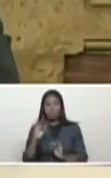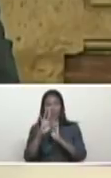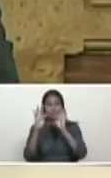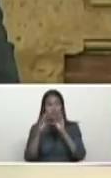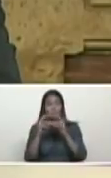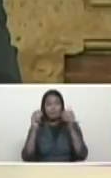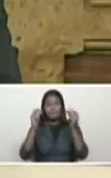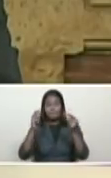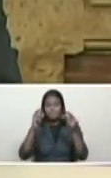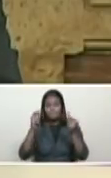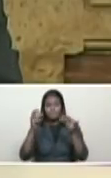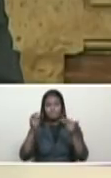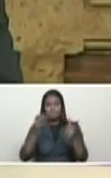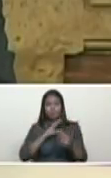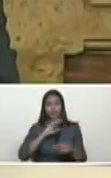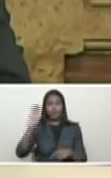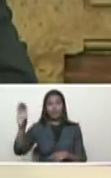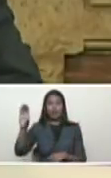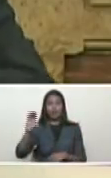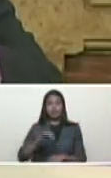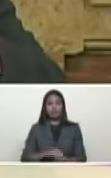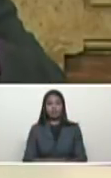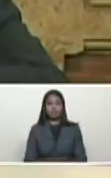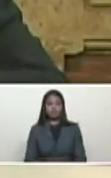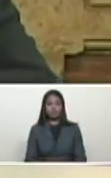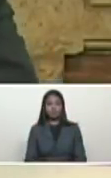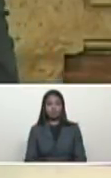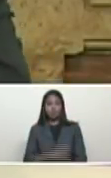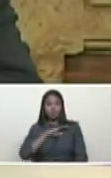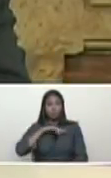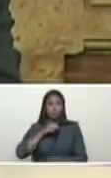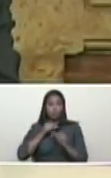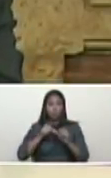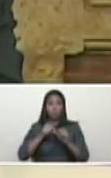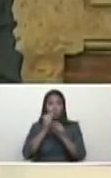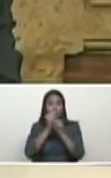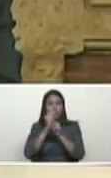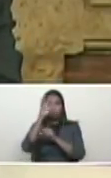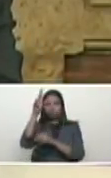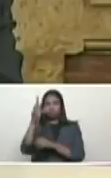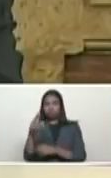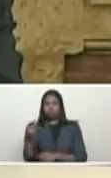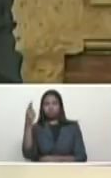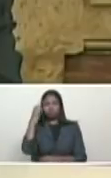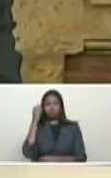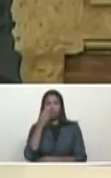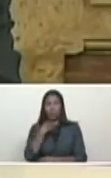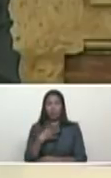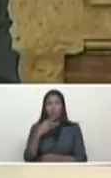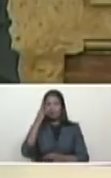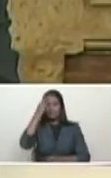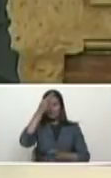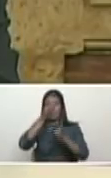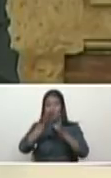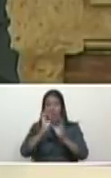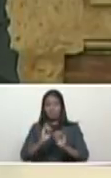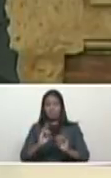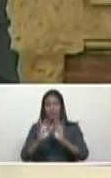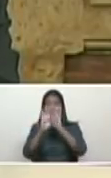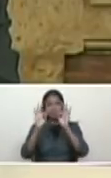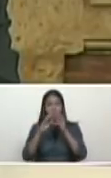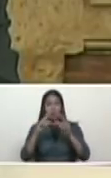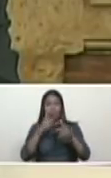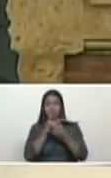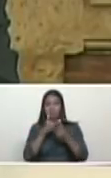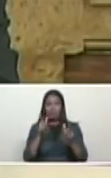país seguimos nosotros trabajando todos los días con la buena fe con la lealtad